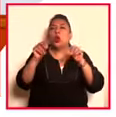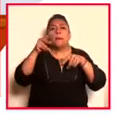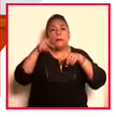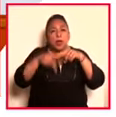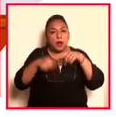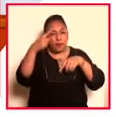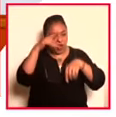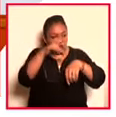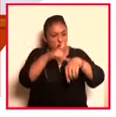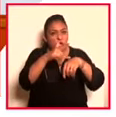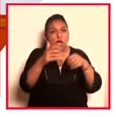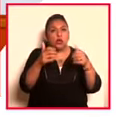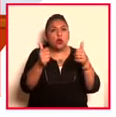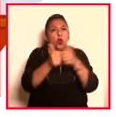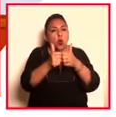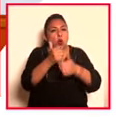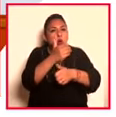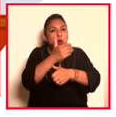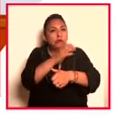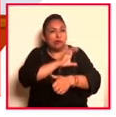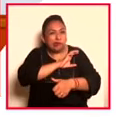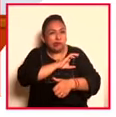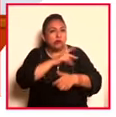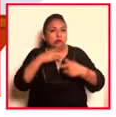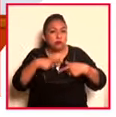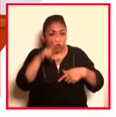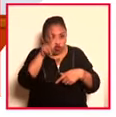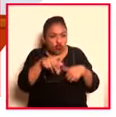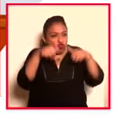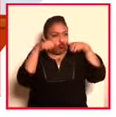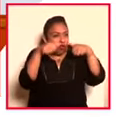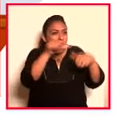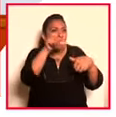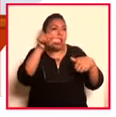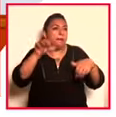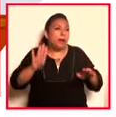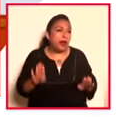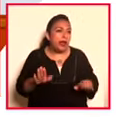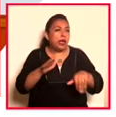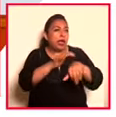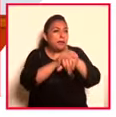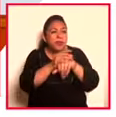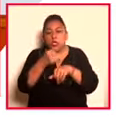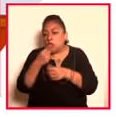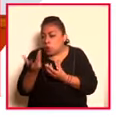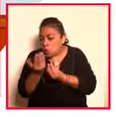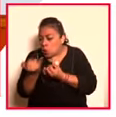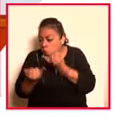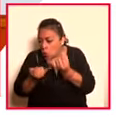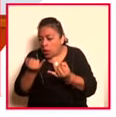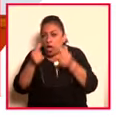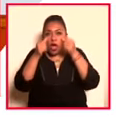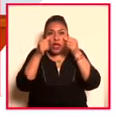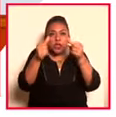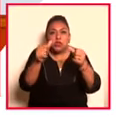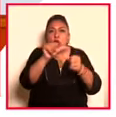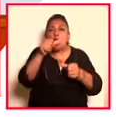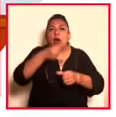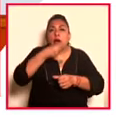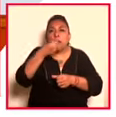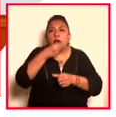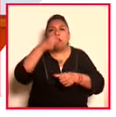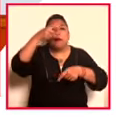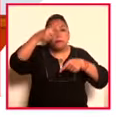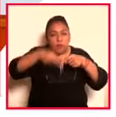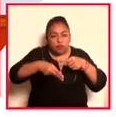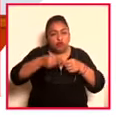verdad, escuchando a nuestras parejas, a nuestros amigos, jugando con los niños, atendiendo a nuestros ancianos, una pausa para